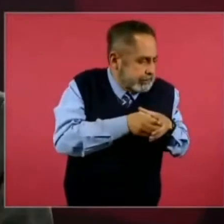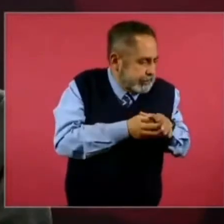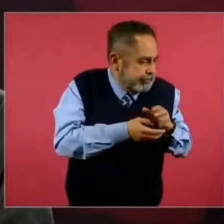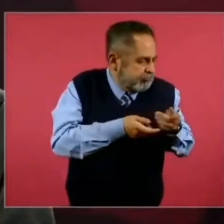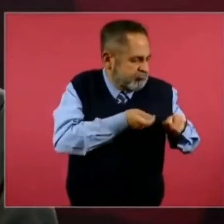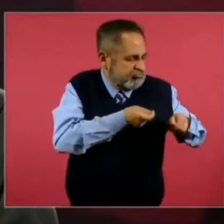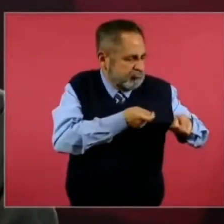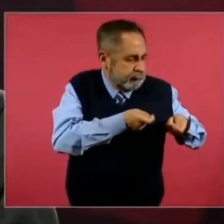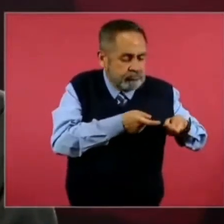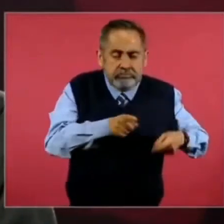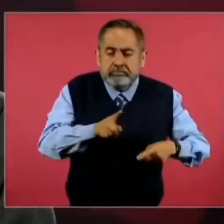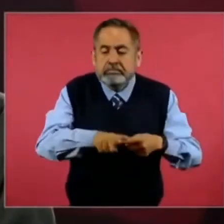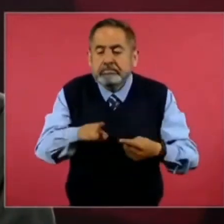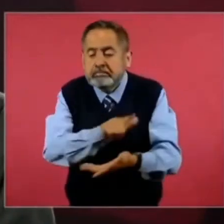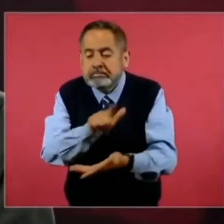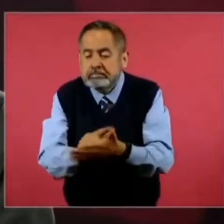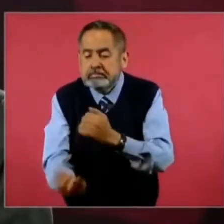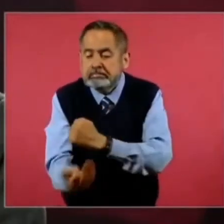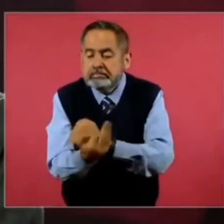Entonces,